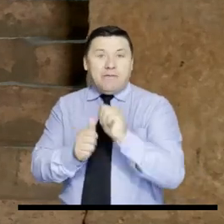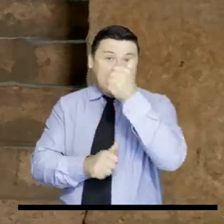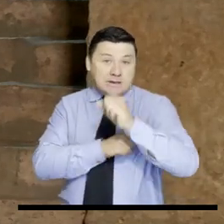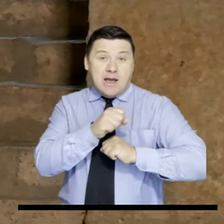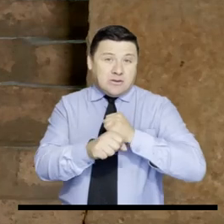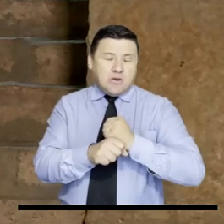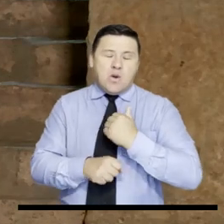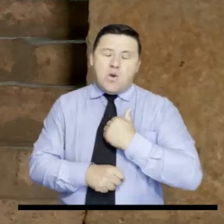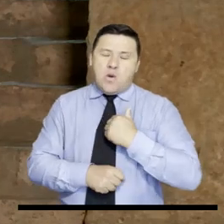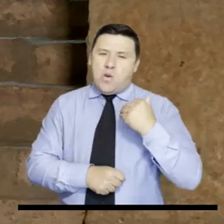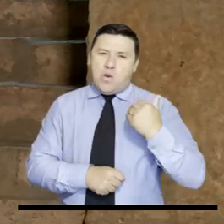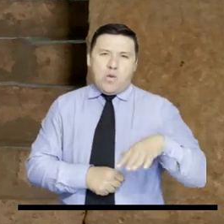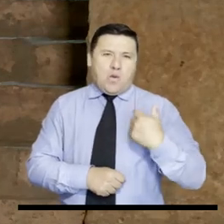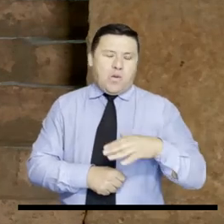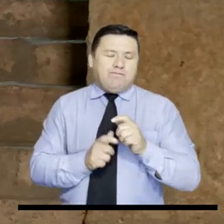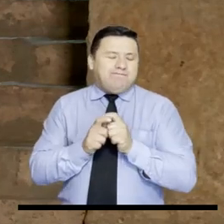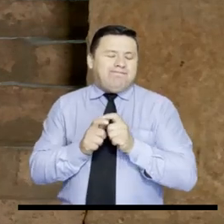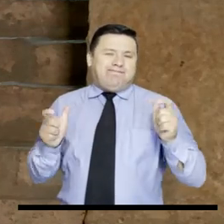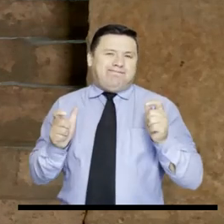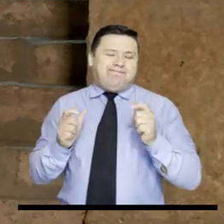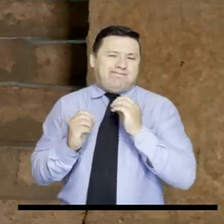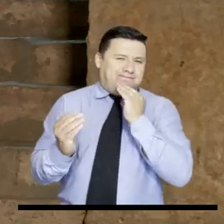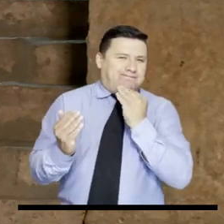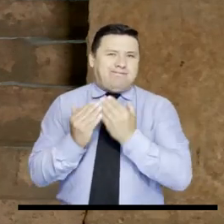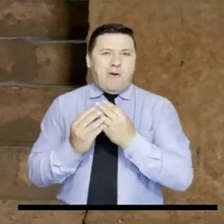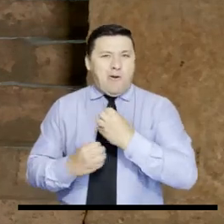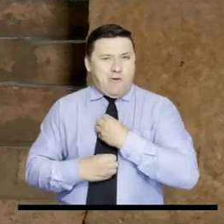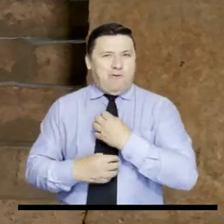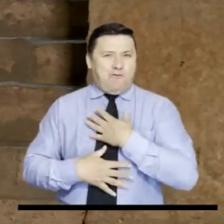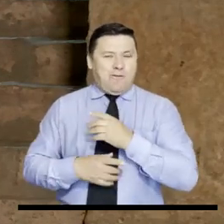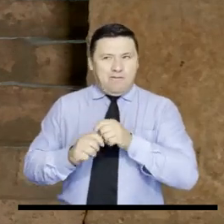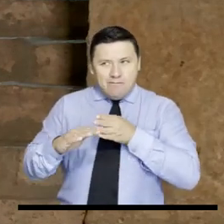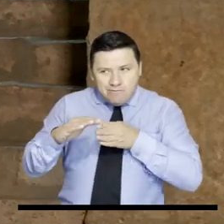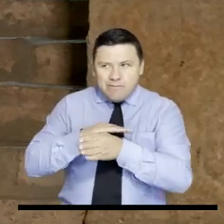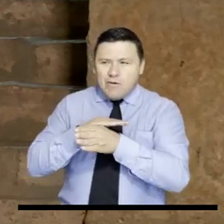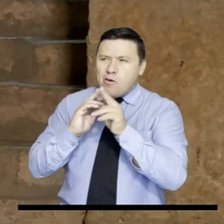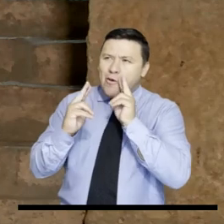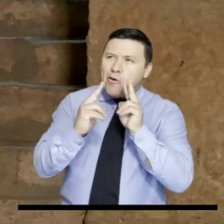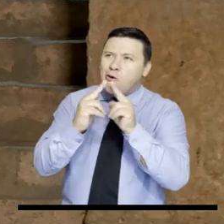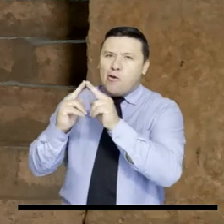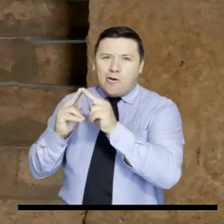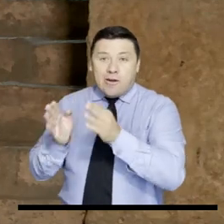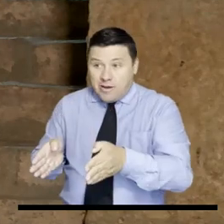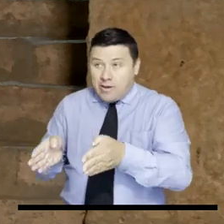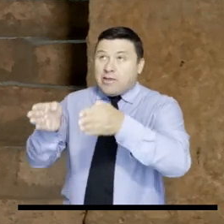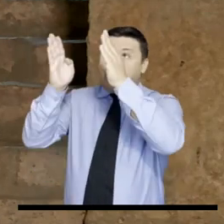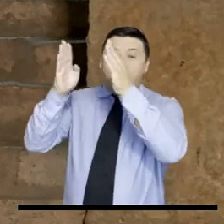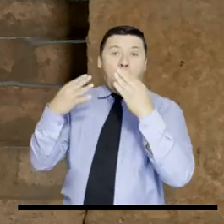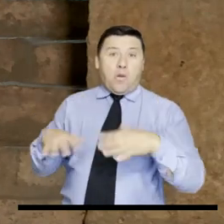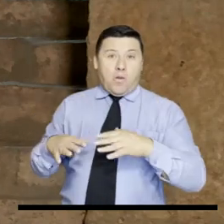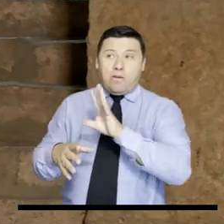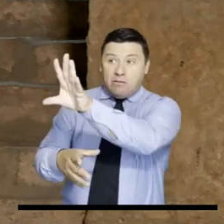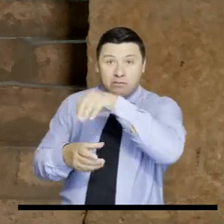han sido para mí un enorme privilegio, la oportunidad de acceder y conocer un edificio que hace parte de